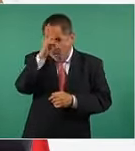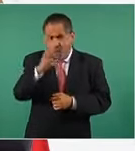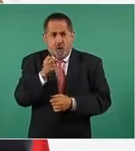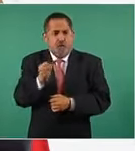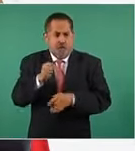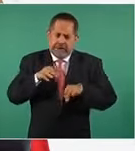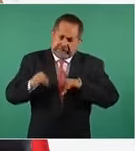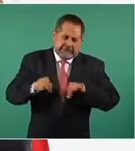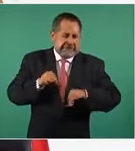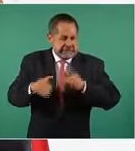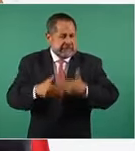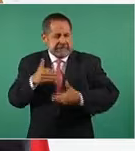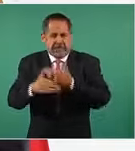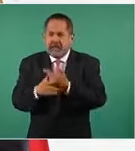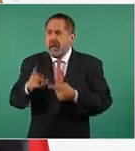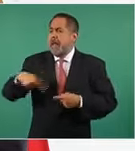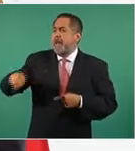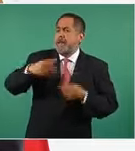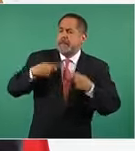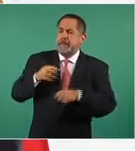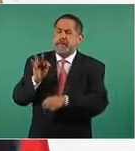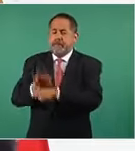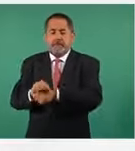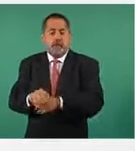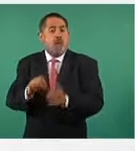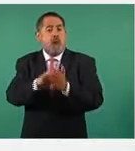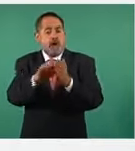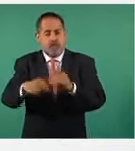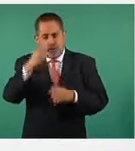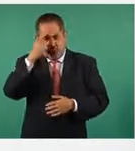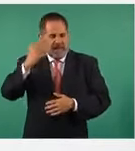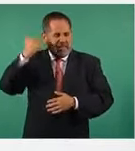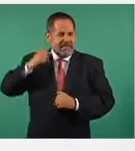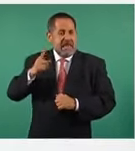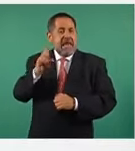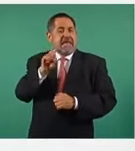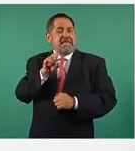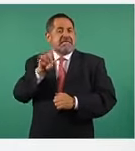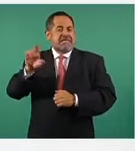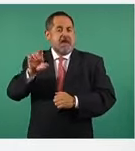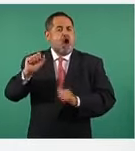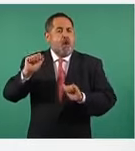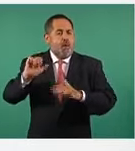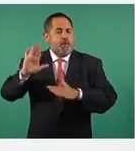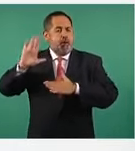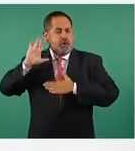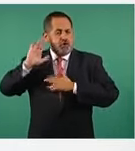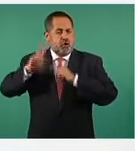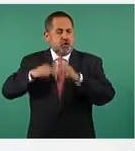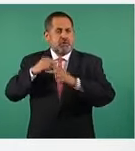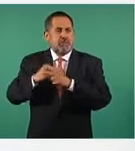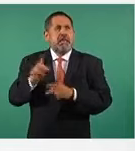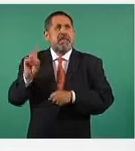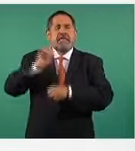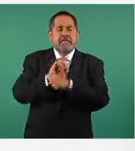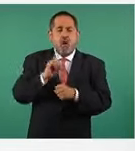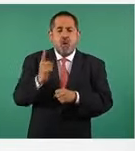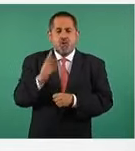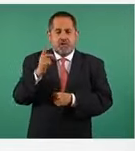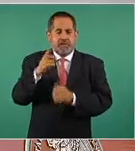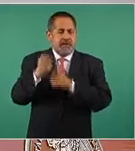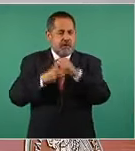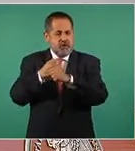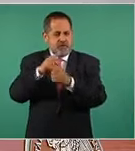en bien del pueblo. Por ejemplo, de los 100 compromisos que hice en el Zócalo el 1 de diciembre de